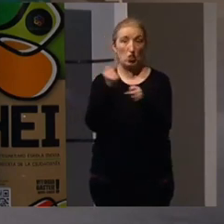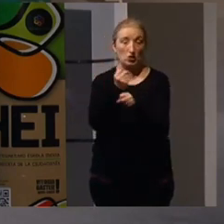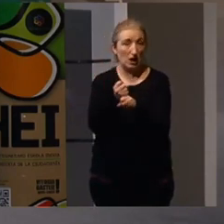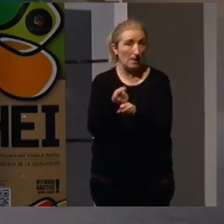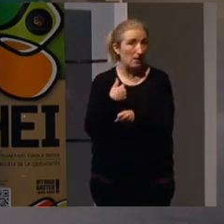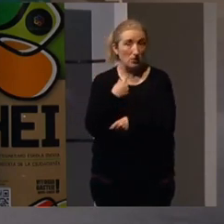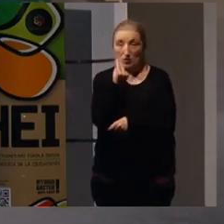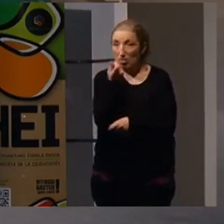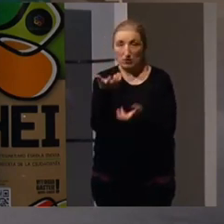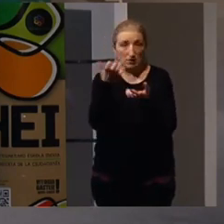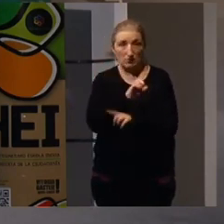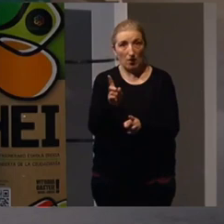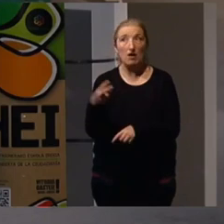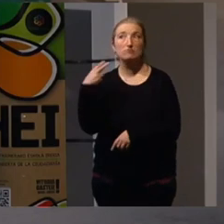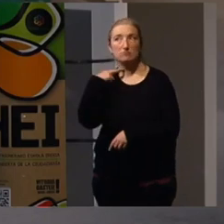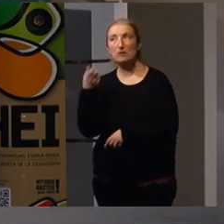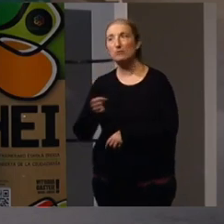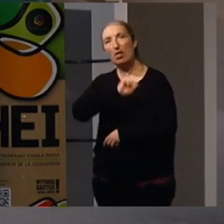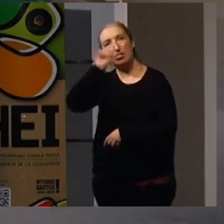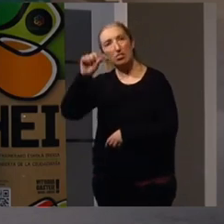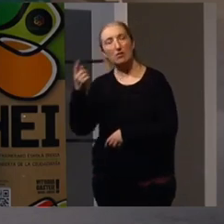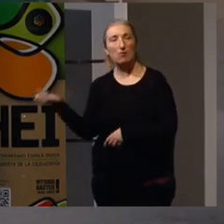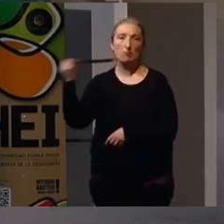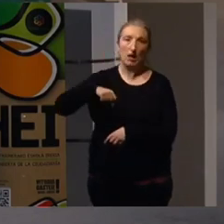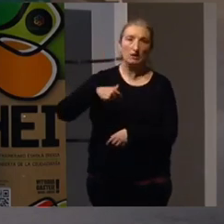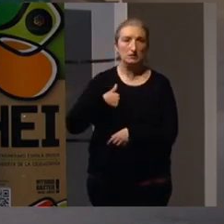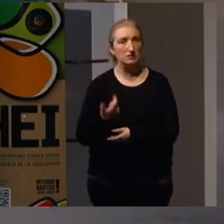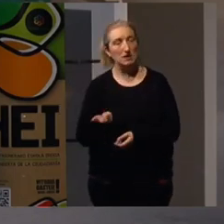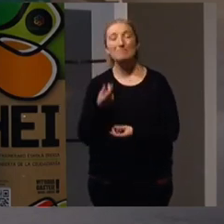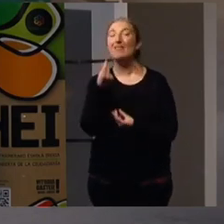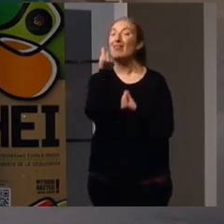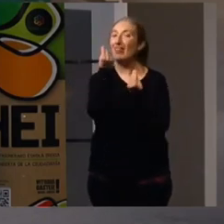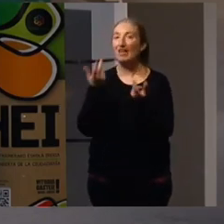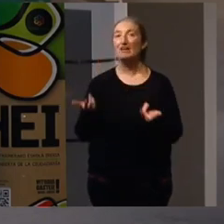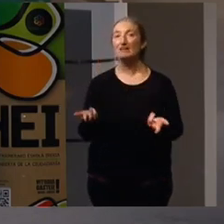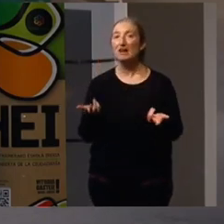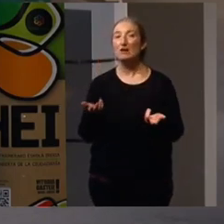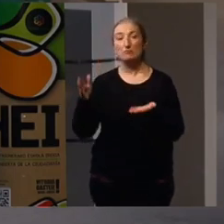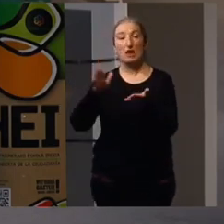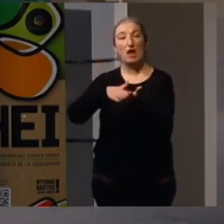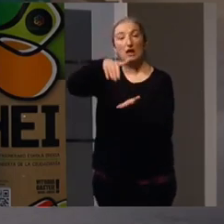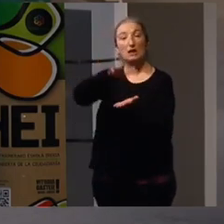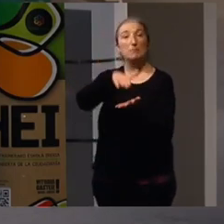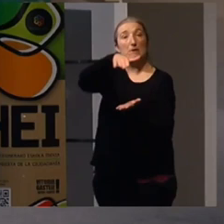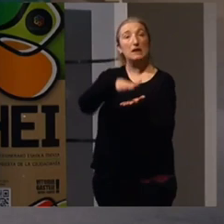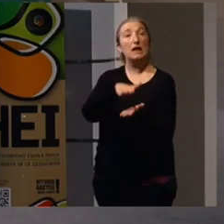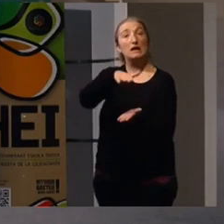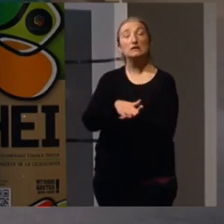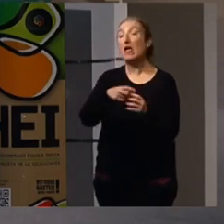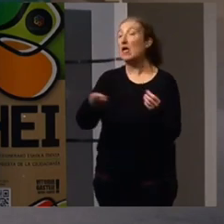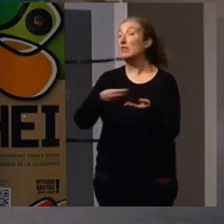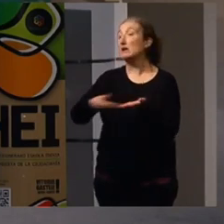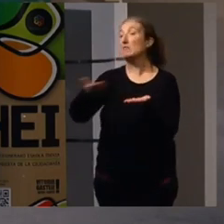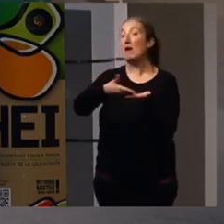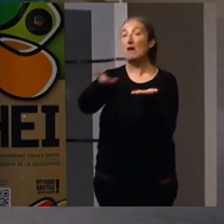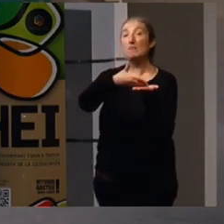trabajo. Quiero decir con esto que el dinero, podíamos poner una imprenta, empezamos a tirar dinero